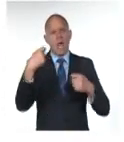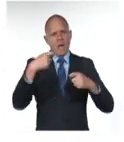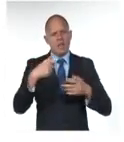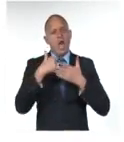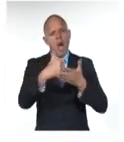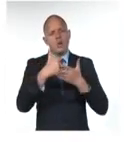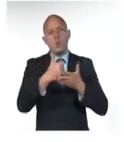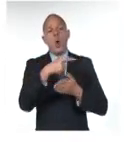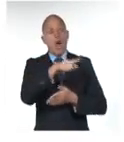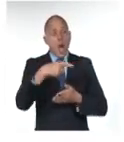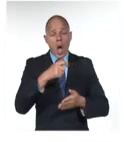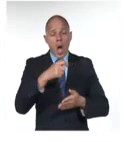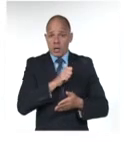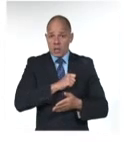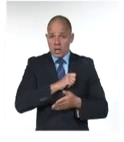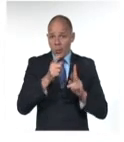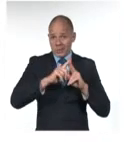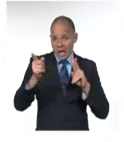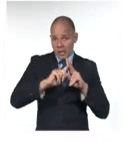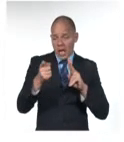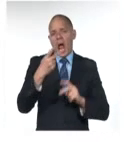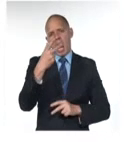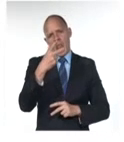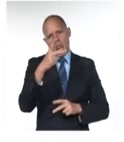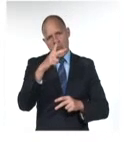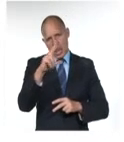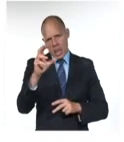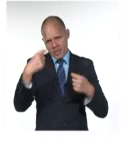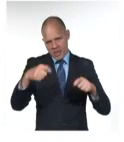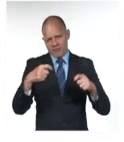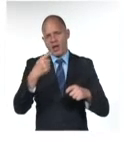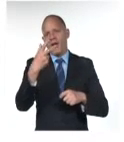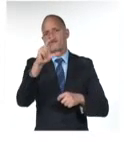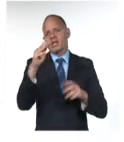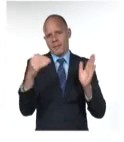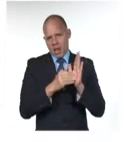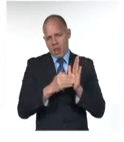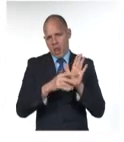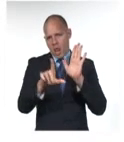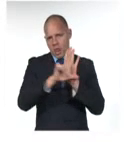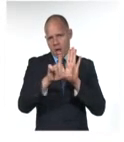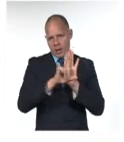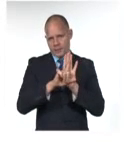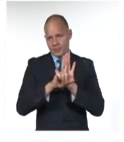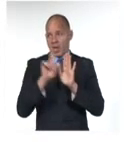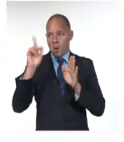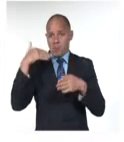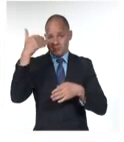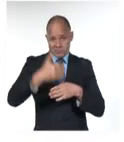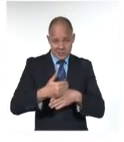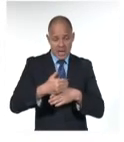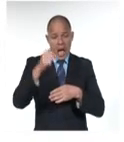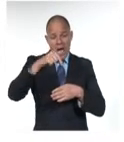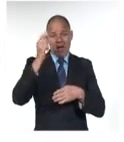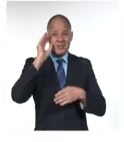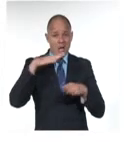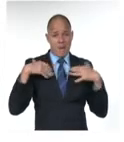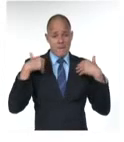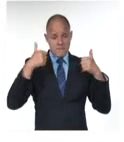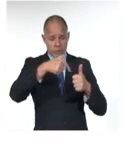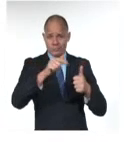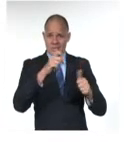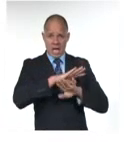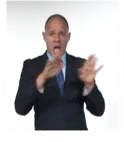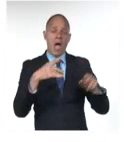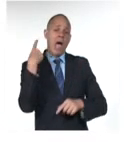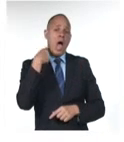ese país de un mínimo de 20.000 cubanos cada año. Puesto que tiene cerrado el procesamiento de los trámites migratorios en su embajada en Cuba desde